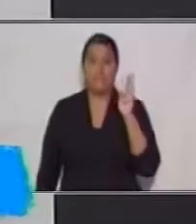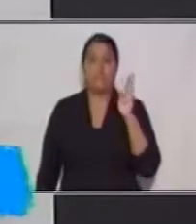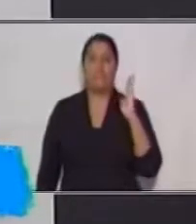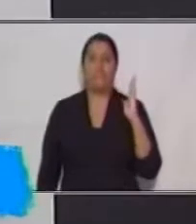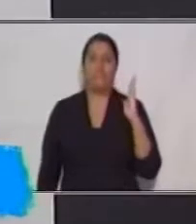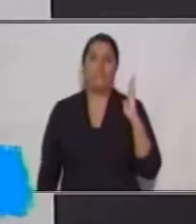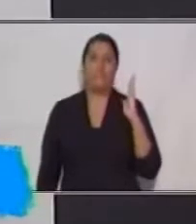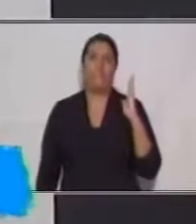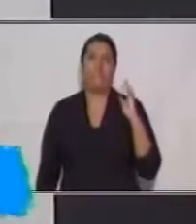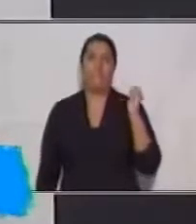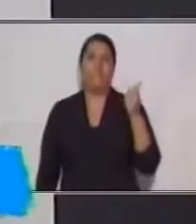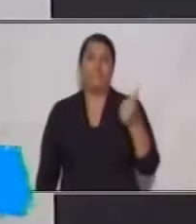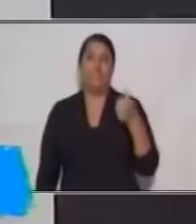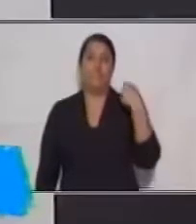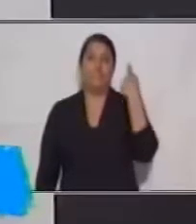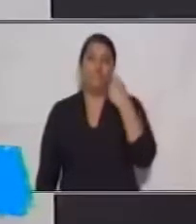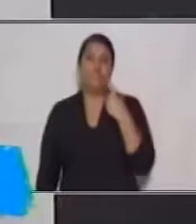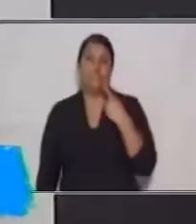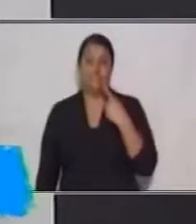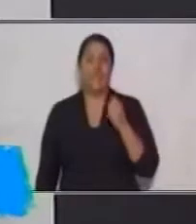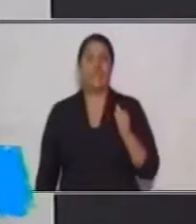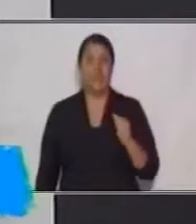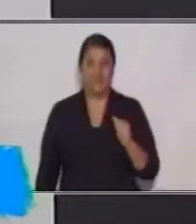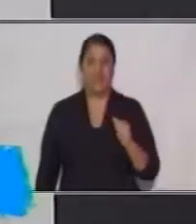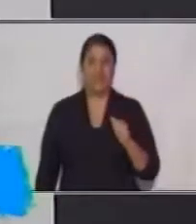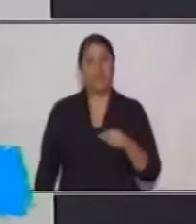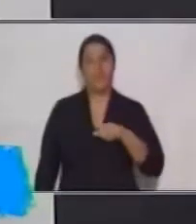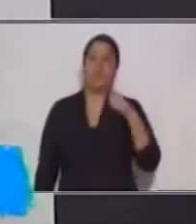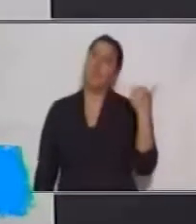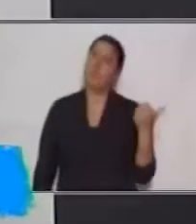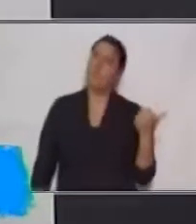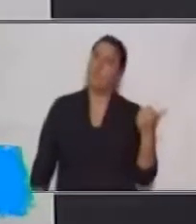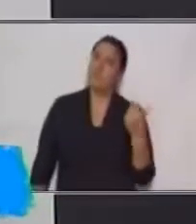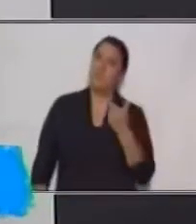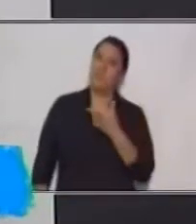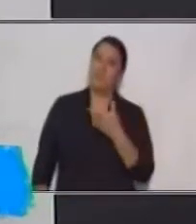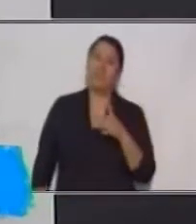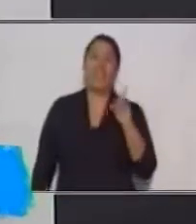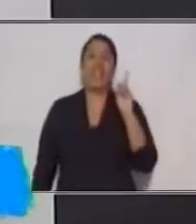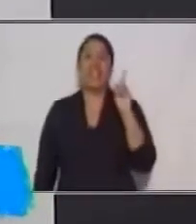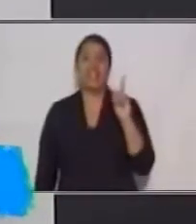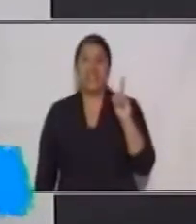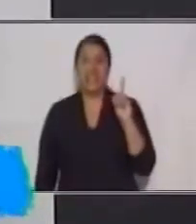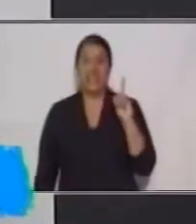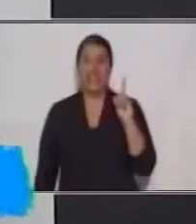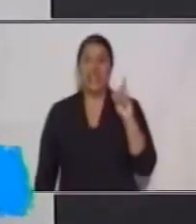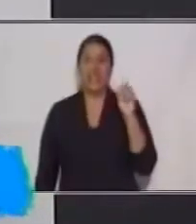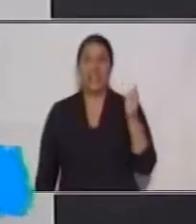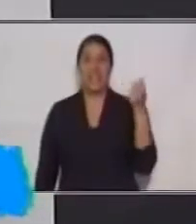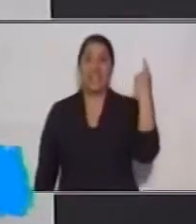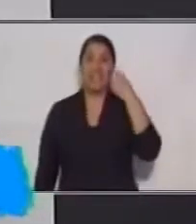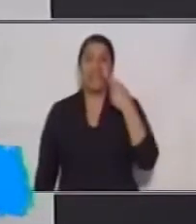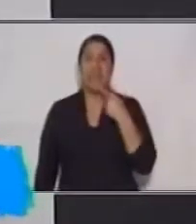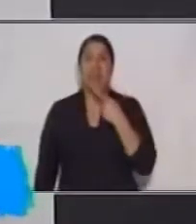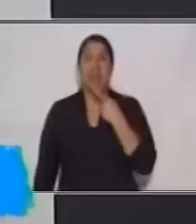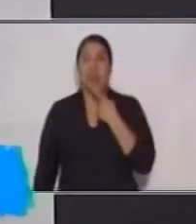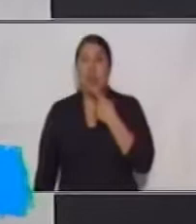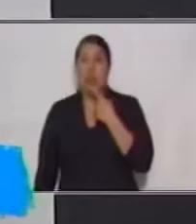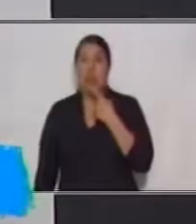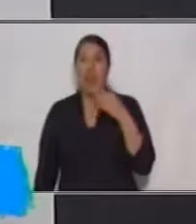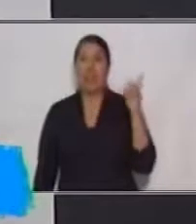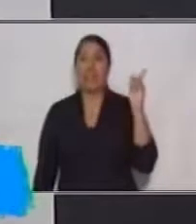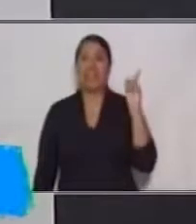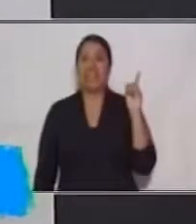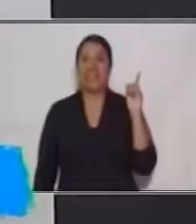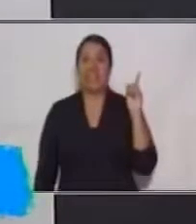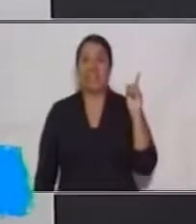nuestros labios. Al unirlos podemos decir vas. Ahora si decimos das, Ahora sí la lengua juega aquí un papel muy importante y si